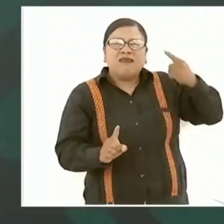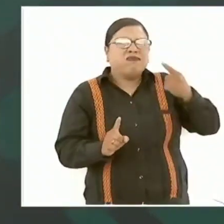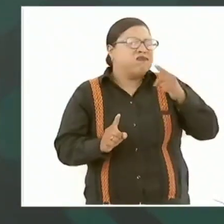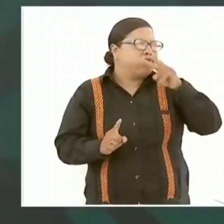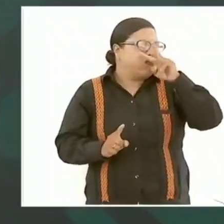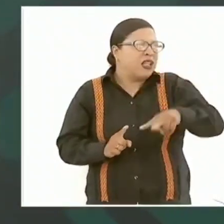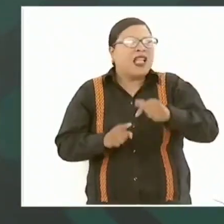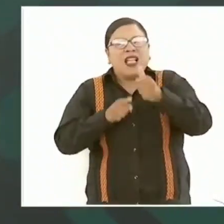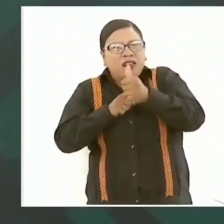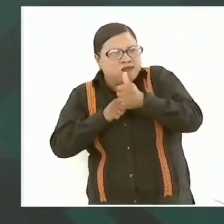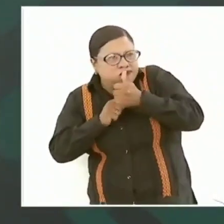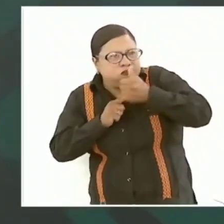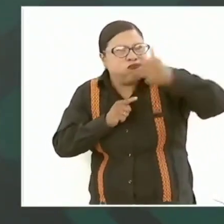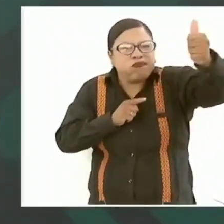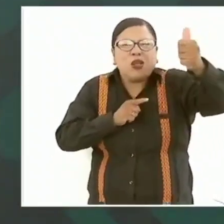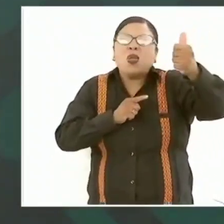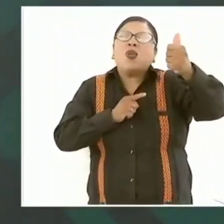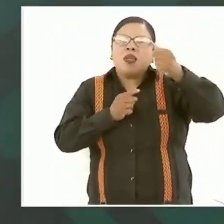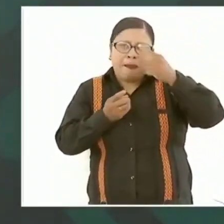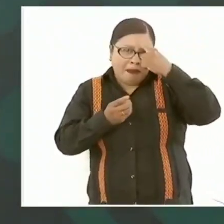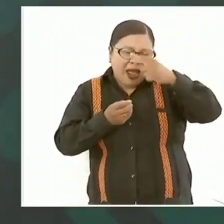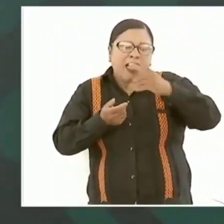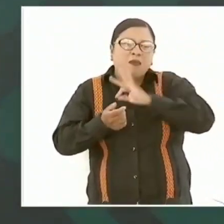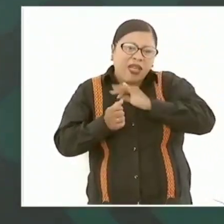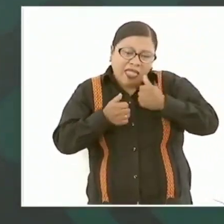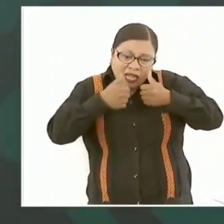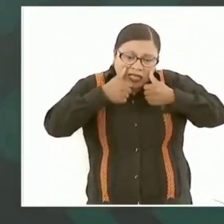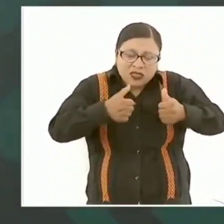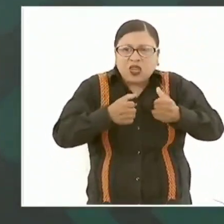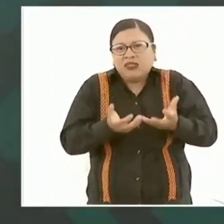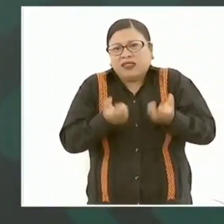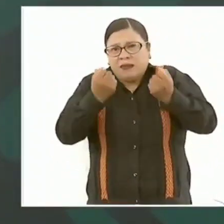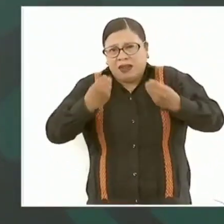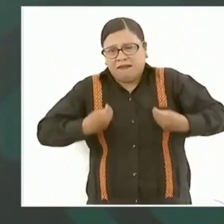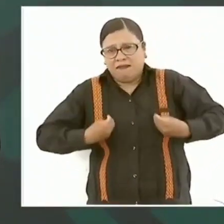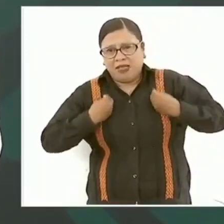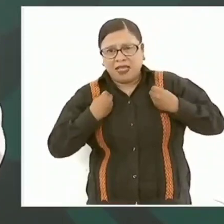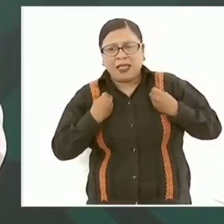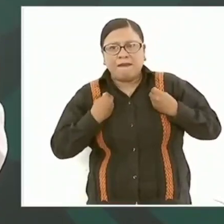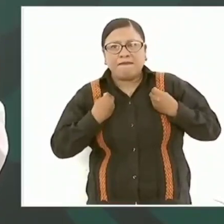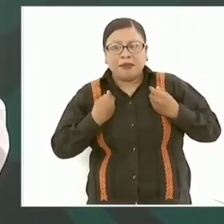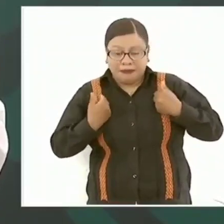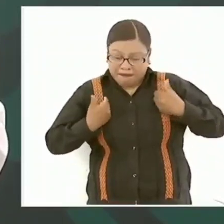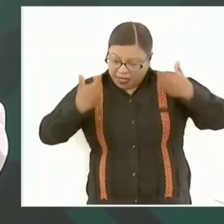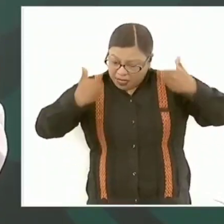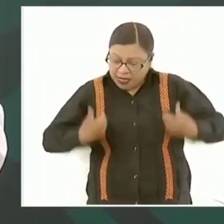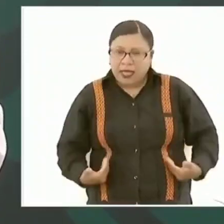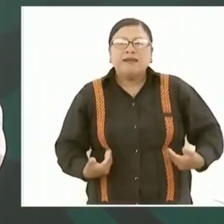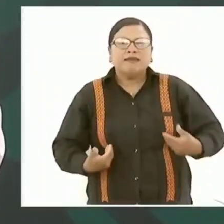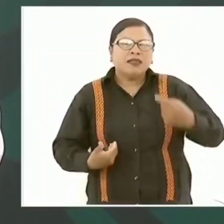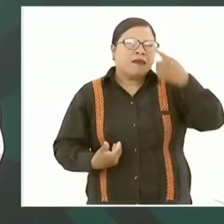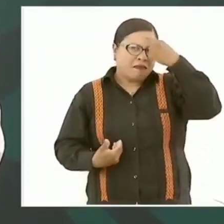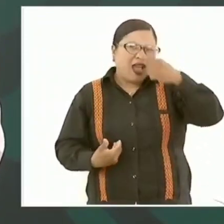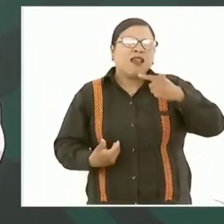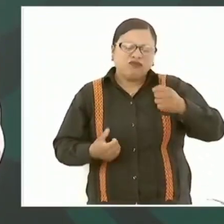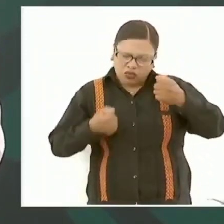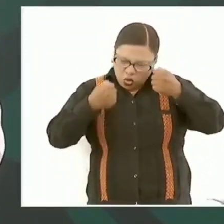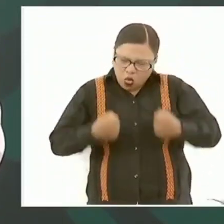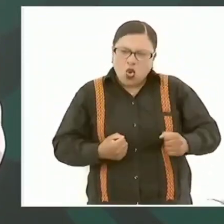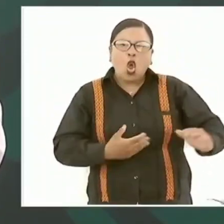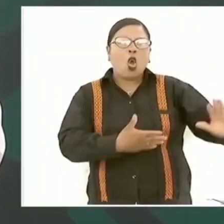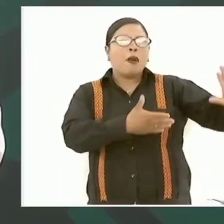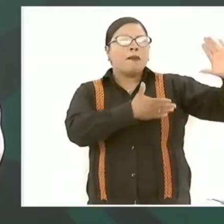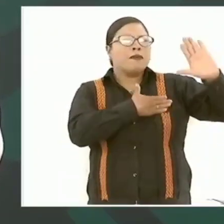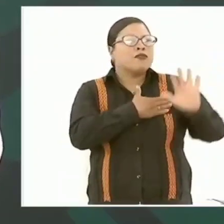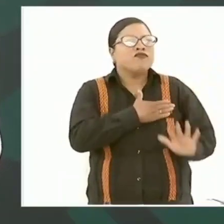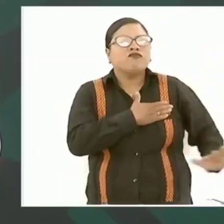que trasladarse varias horas para poder salvar la vida. Me permite como persona establecer un compromiso con la